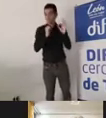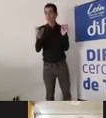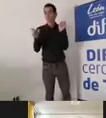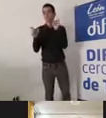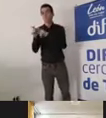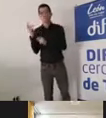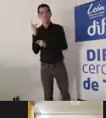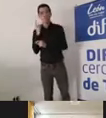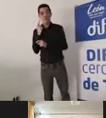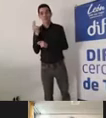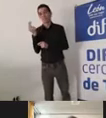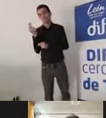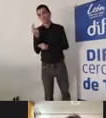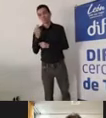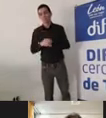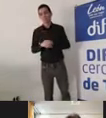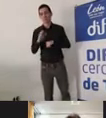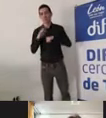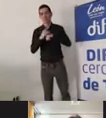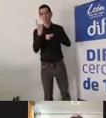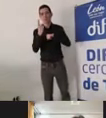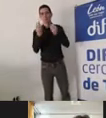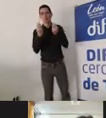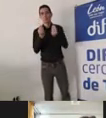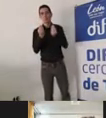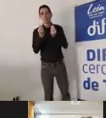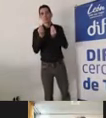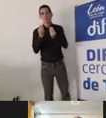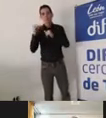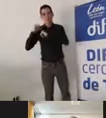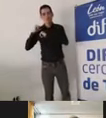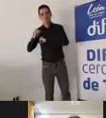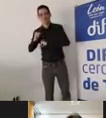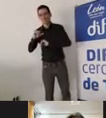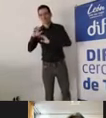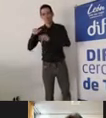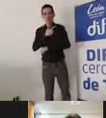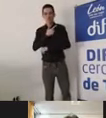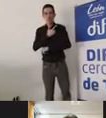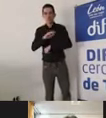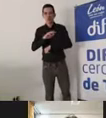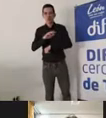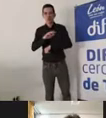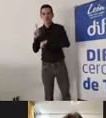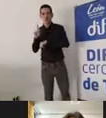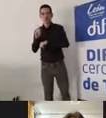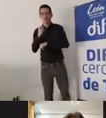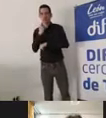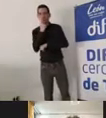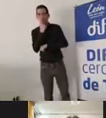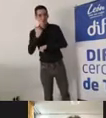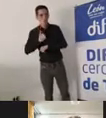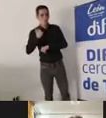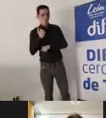hay un rechazo a la autoridad ejercida especialmente por el uso de la fuerza, a la estigmatización y a la criminalización de la juventud. Esto es clave